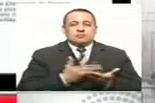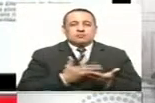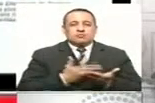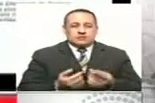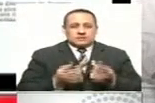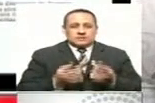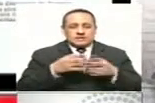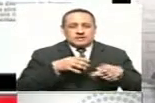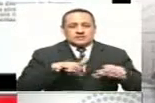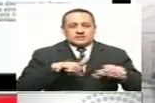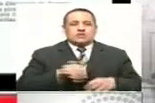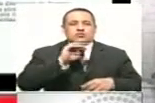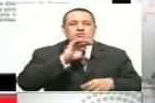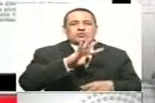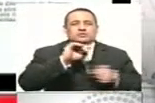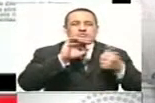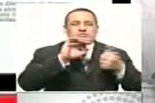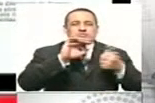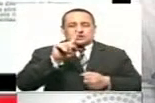realizar